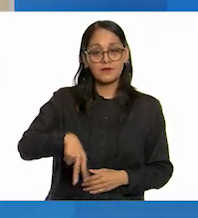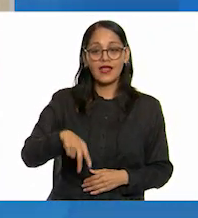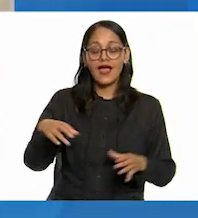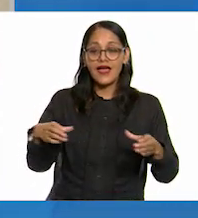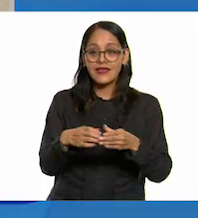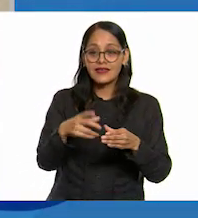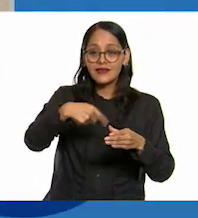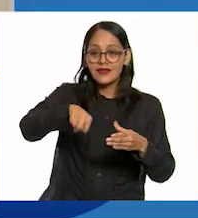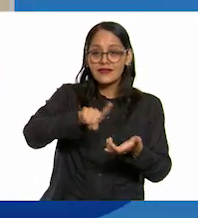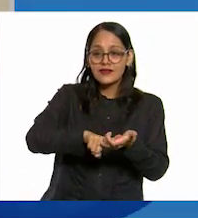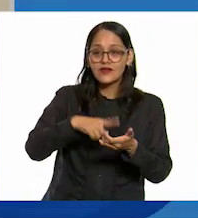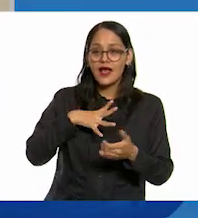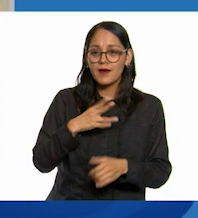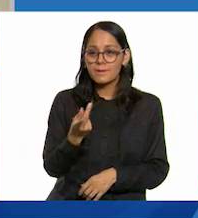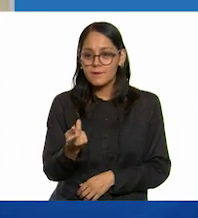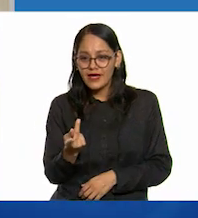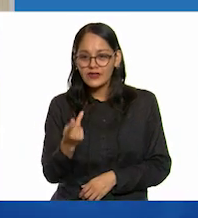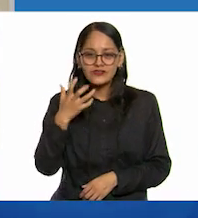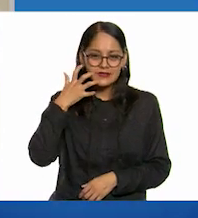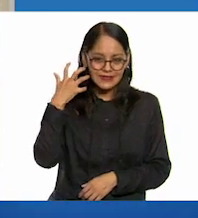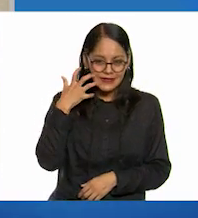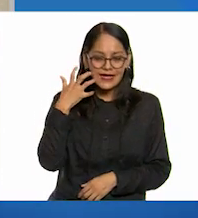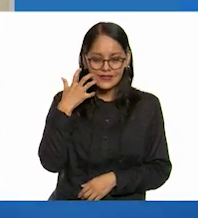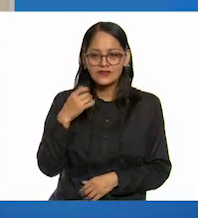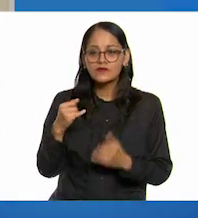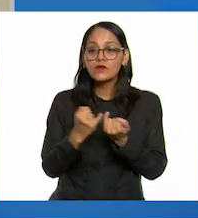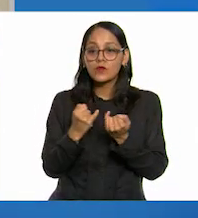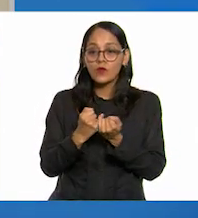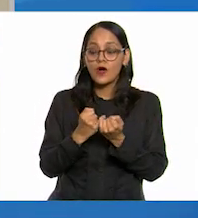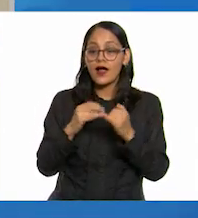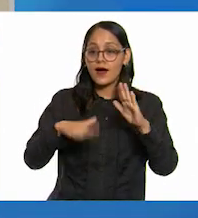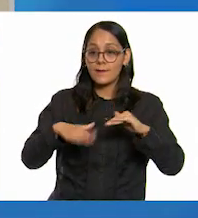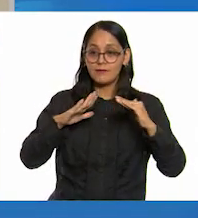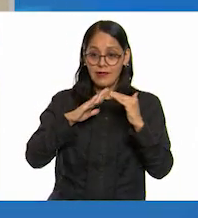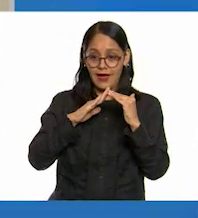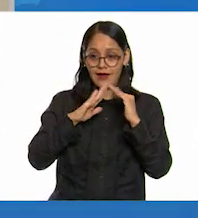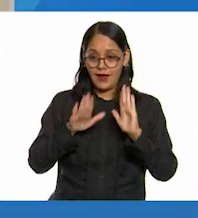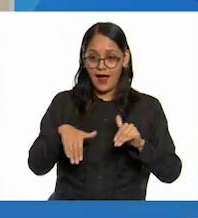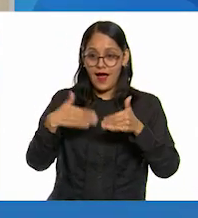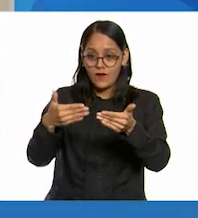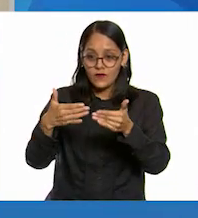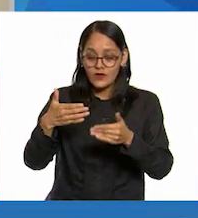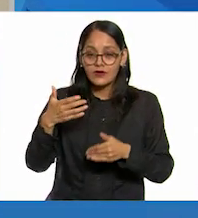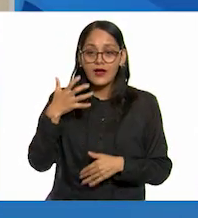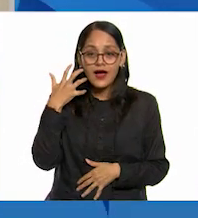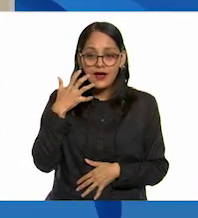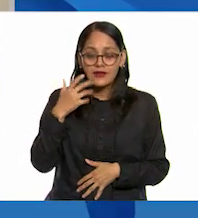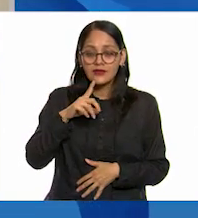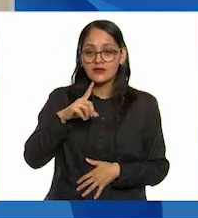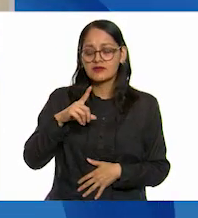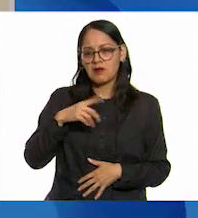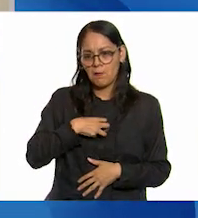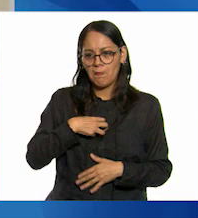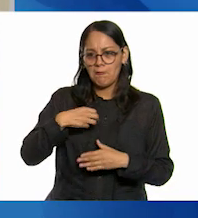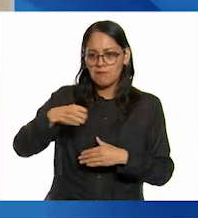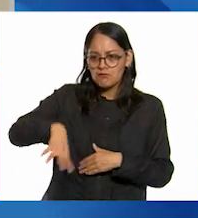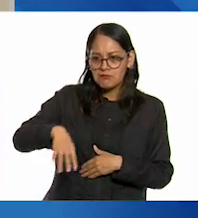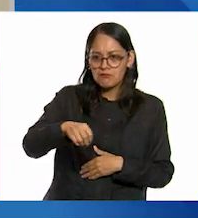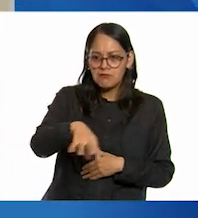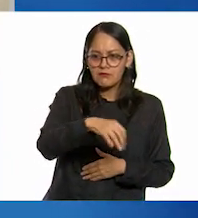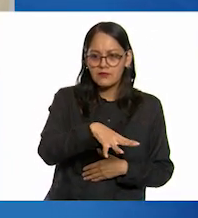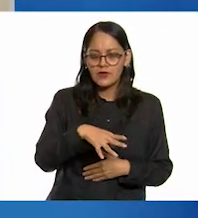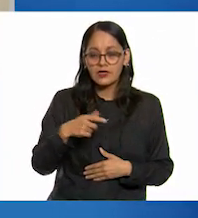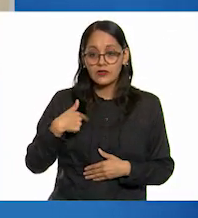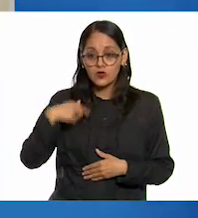perros y gatos. Los gatos son los que se hacen el baño afuera de las casas y sus dueños no vienen a recogerlos. Lo que yo hago